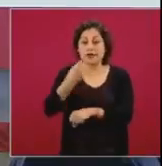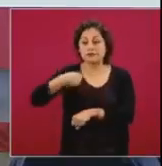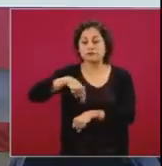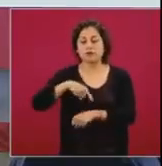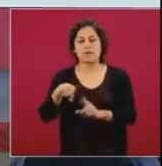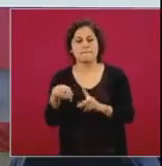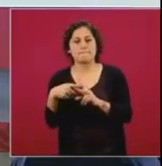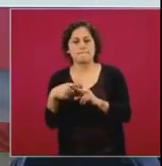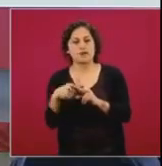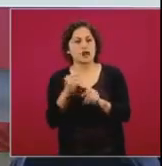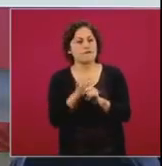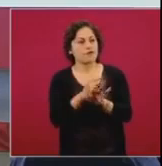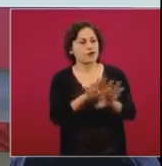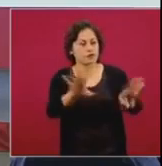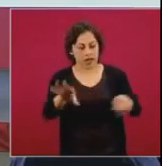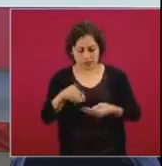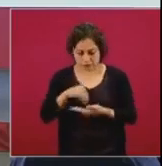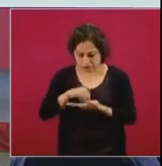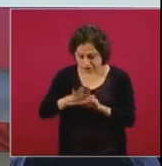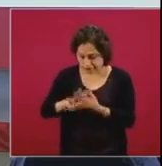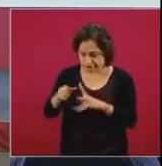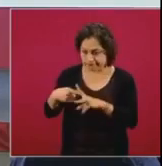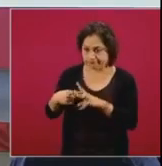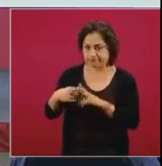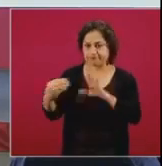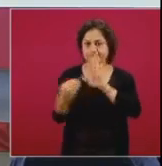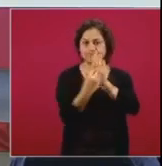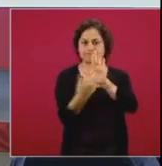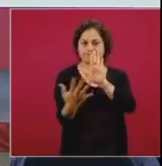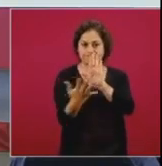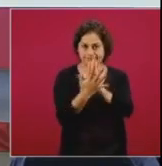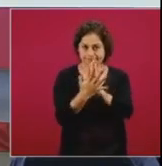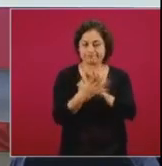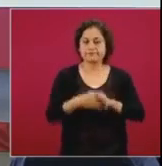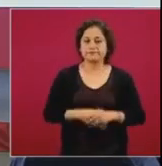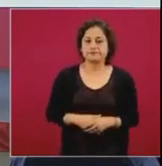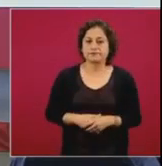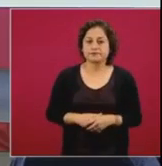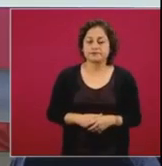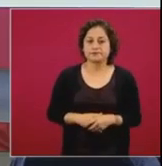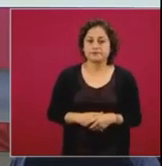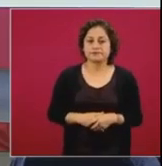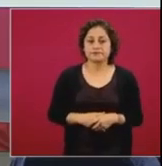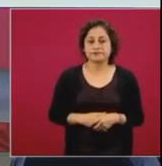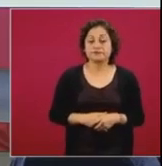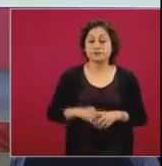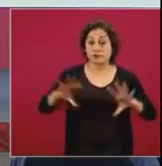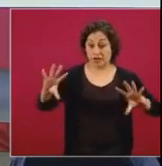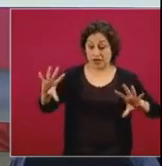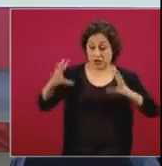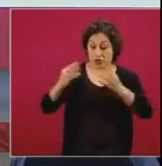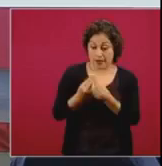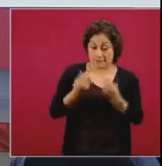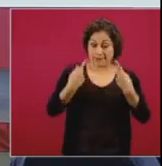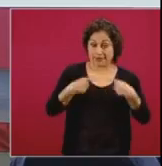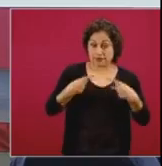de personas notificadas por el Sistema Nacional de Vigilancia Epidemiológica. De ese total de personas